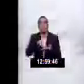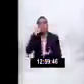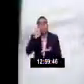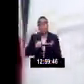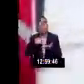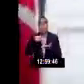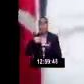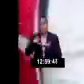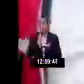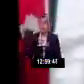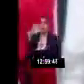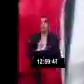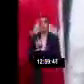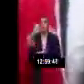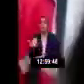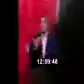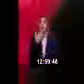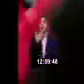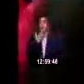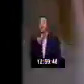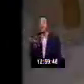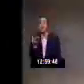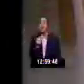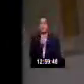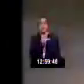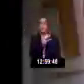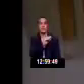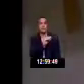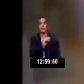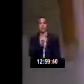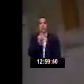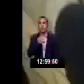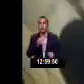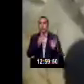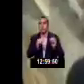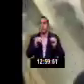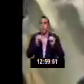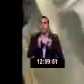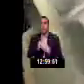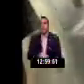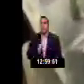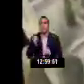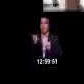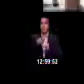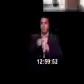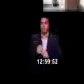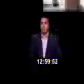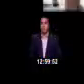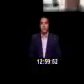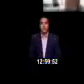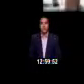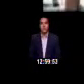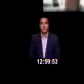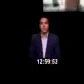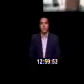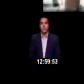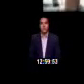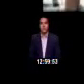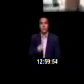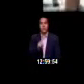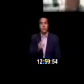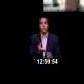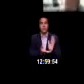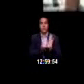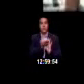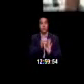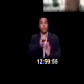para financiar el pago de décimos a los jubilados porque water presentó dos opciones más la primera es la nivelada que consiste en